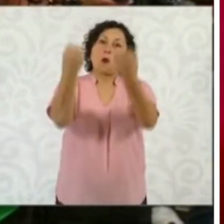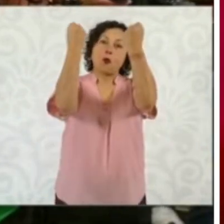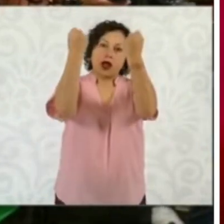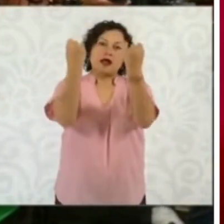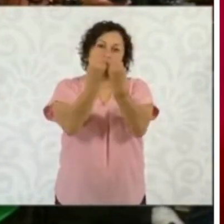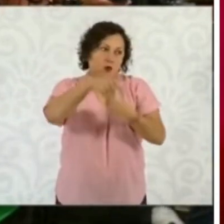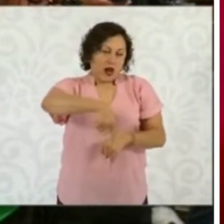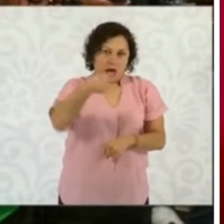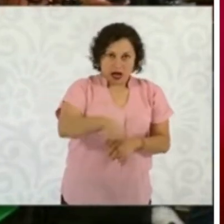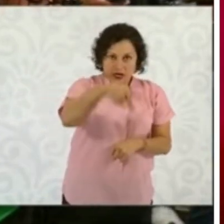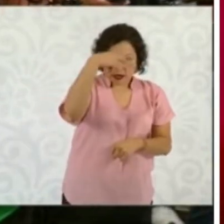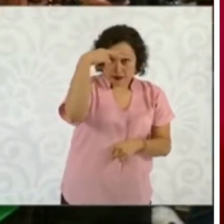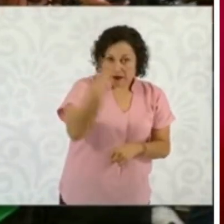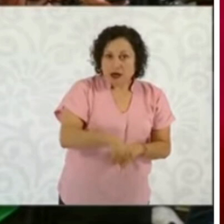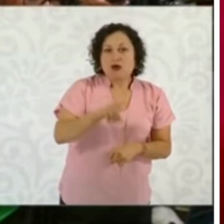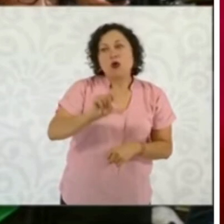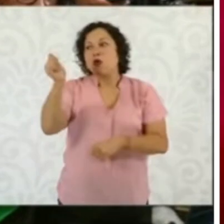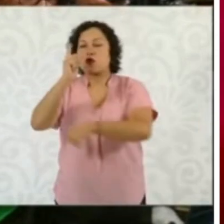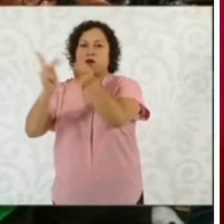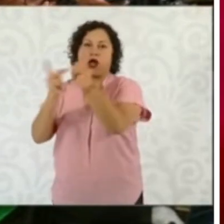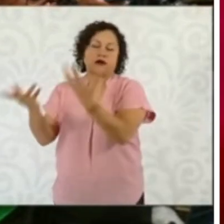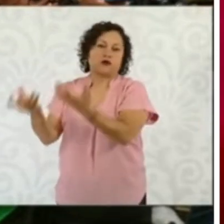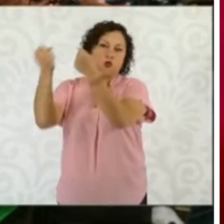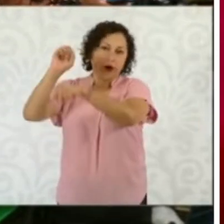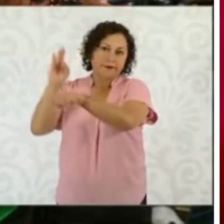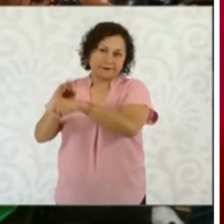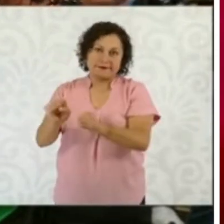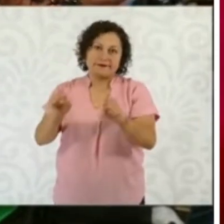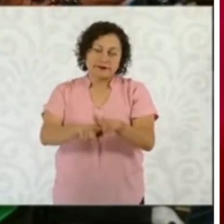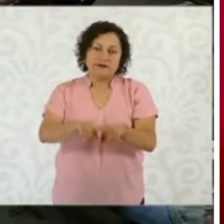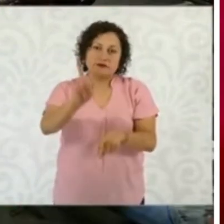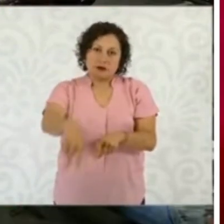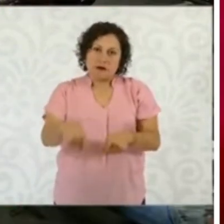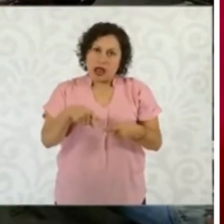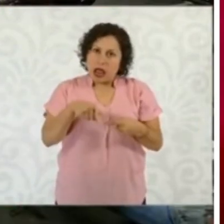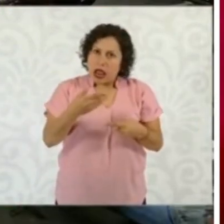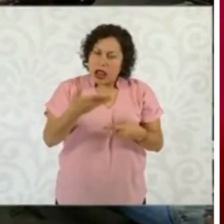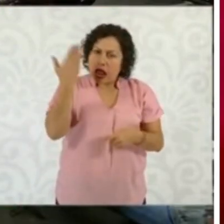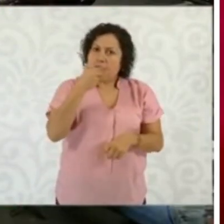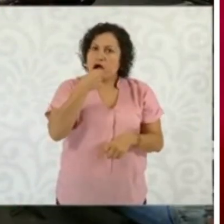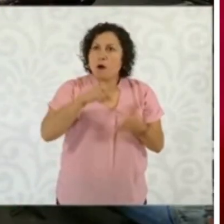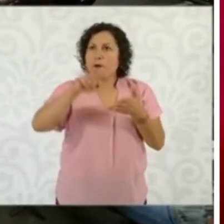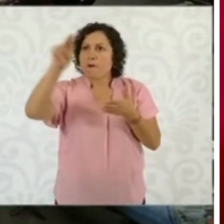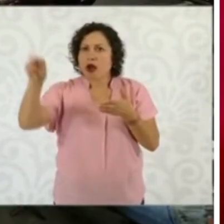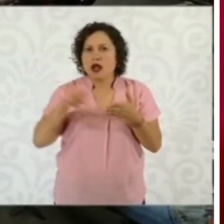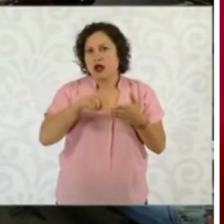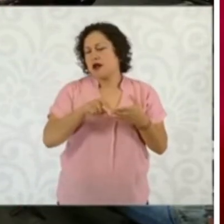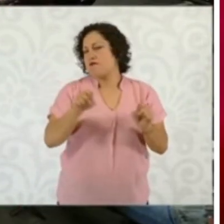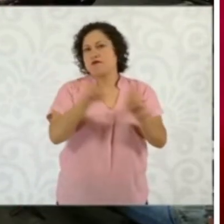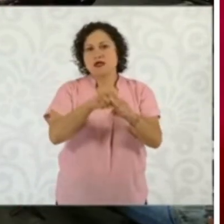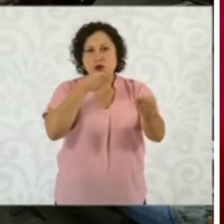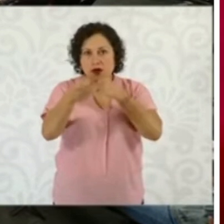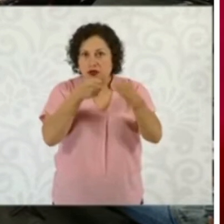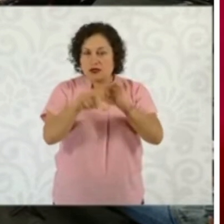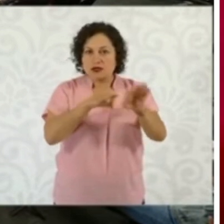también parte del patrimonio de la entidad de un excelso periodista, bueno, también fue periodista y agitador más, ¿no? Pero buen